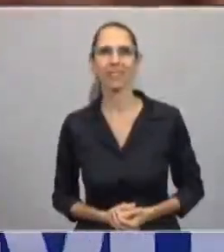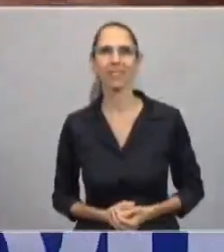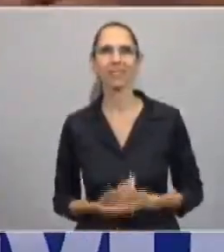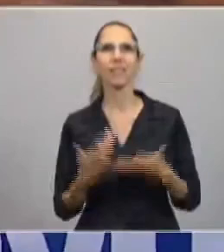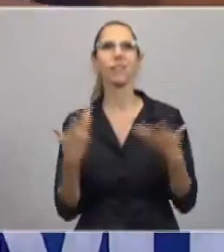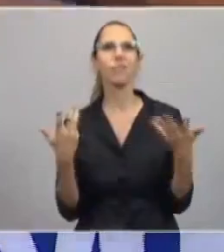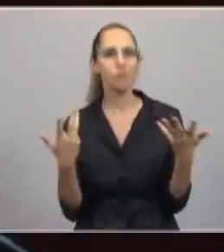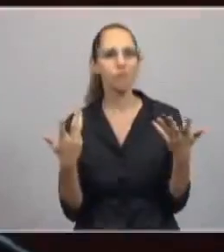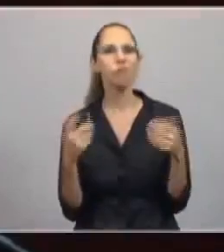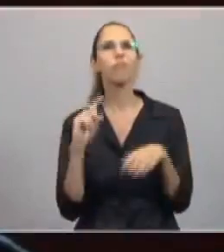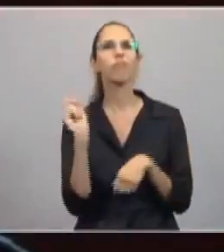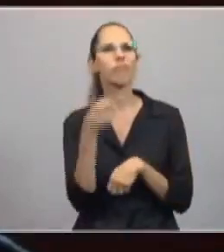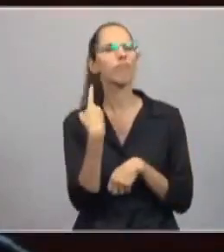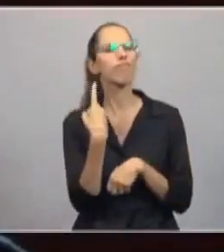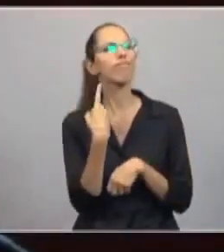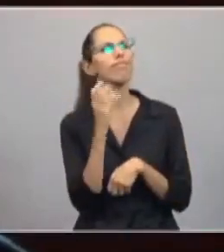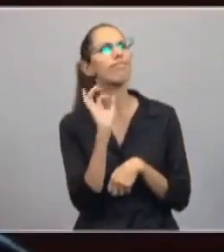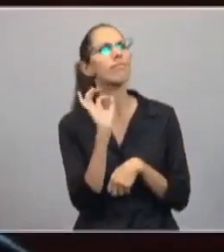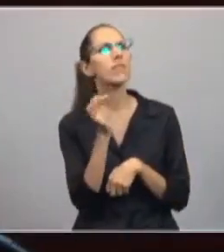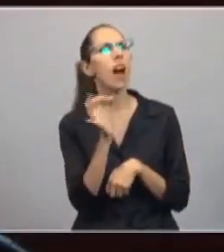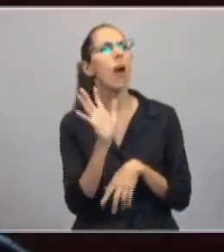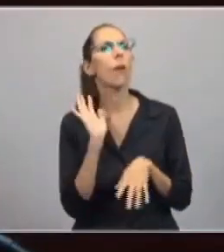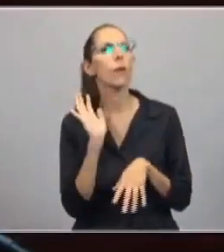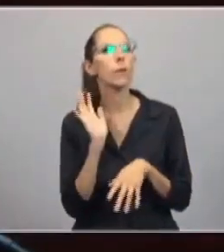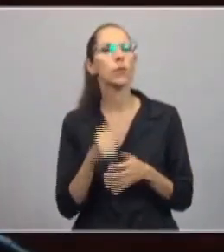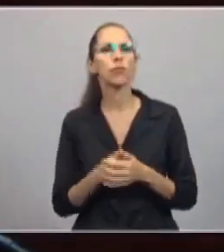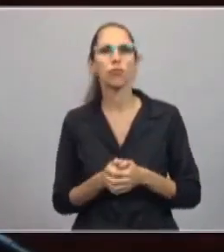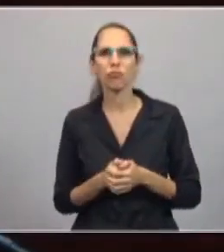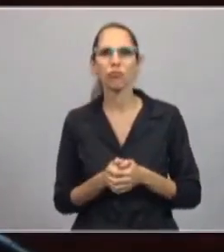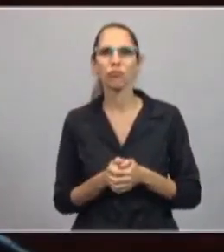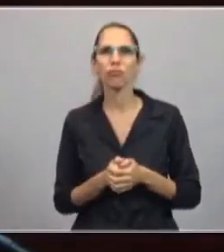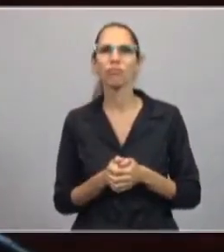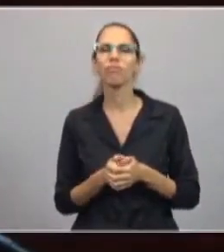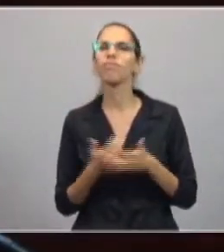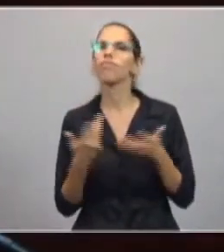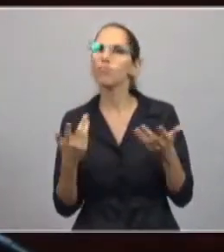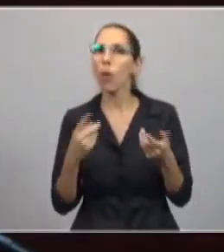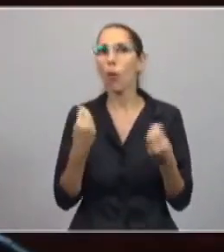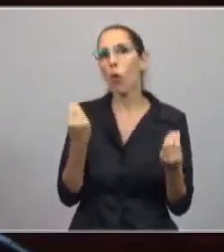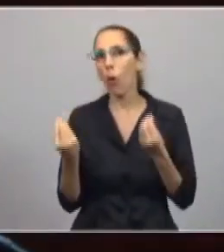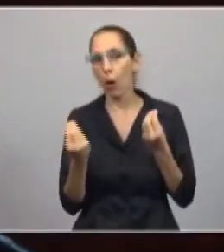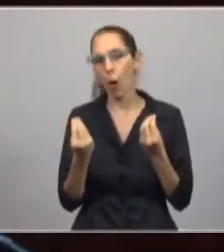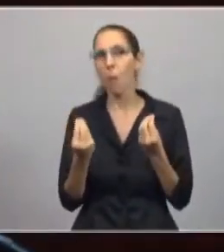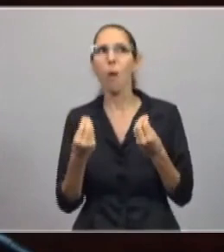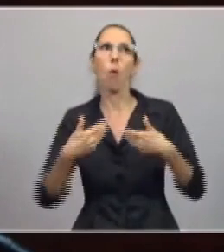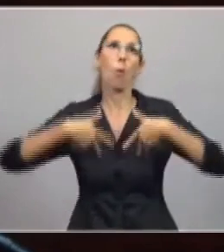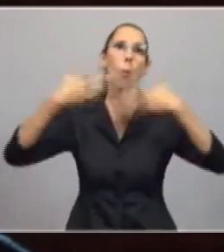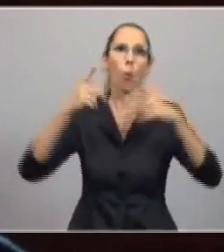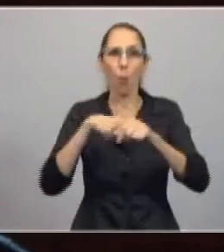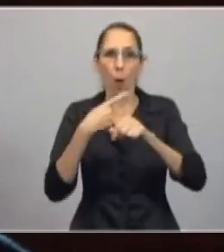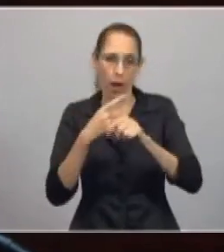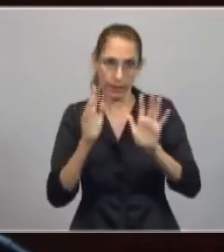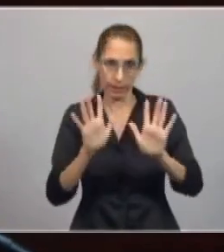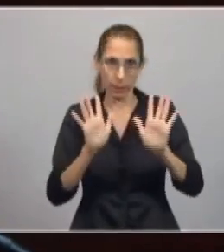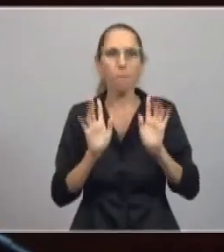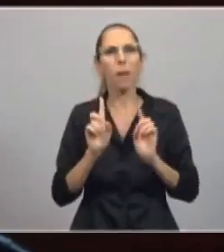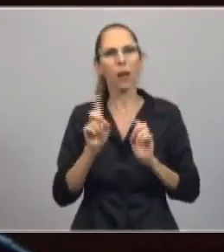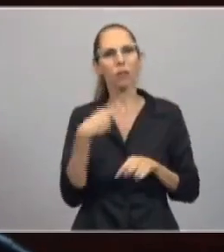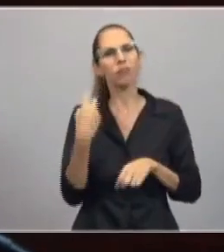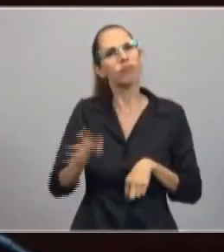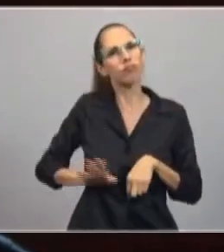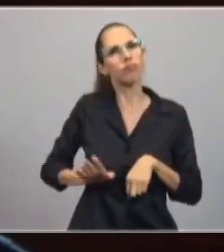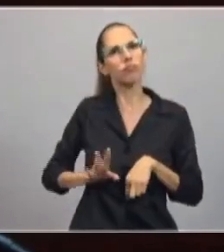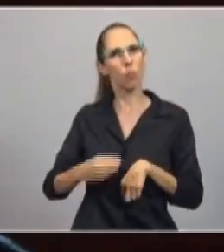Sabemos que nuestras posibilidades para hacerlo son limitadas, pero la voluntad de proteger al